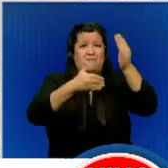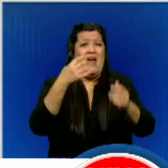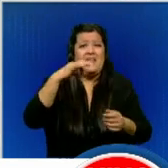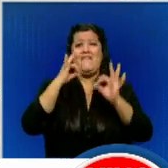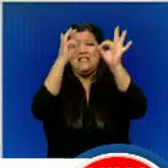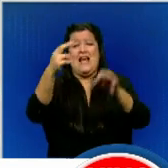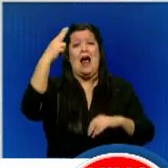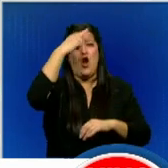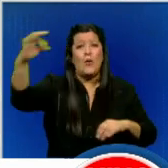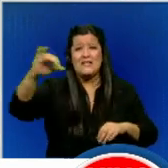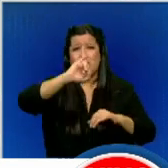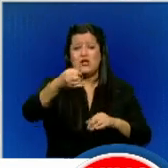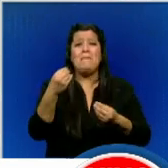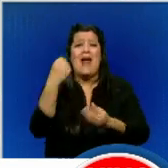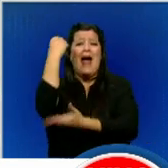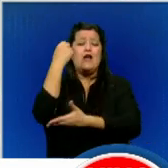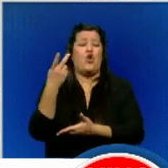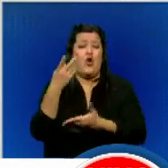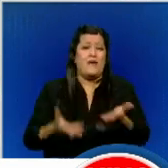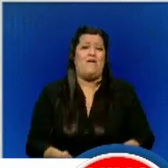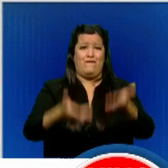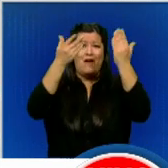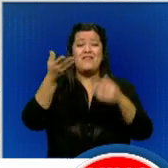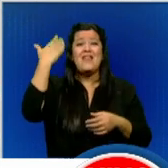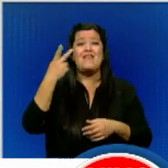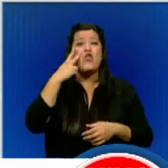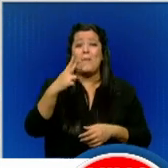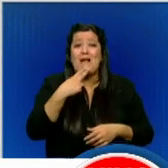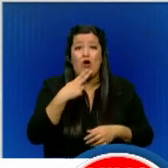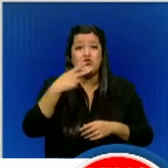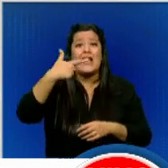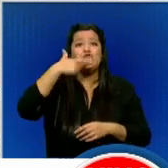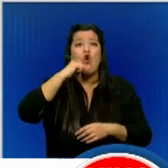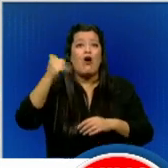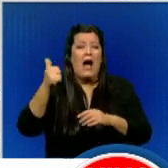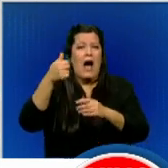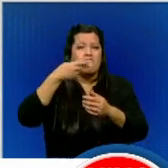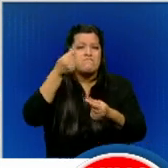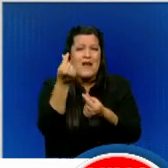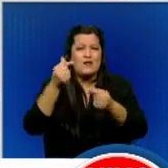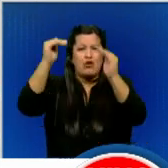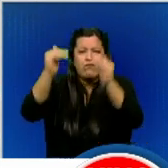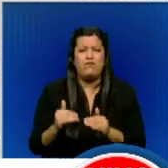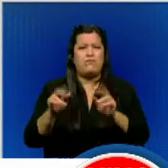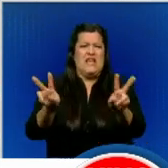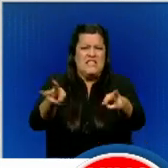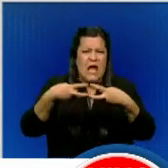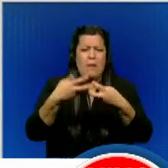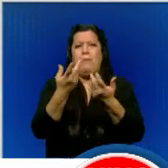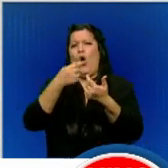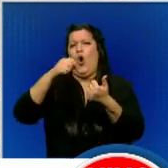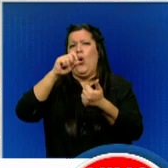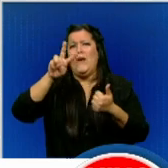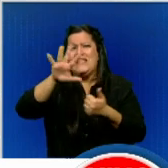como en el 2008 para que la economía crezca desde el 2011 que cayó el precio de la soja que la economía se estancó pusimos cepo 25-30 punto